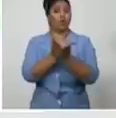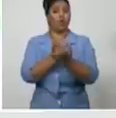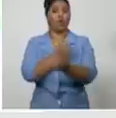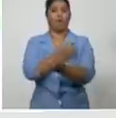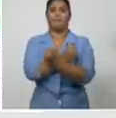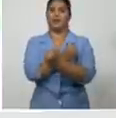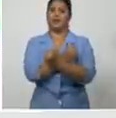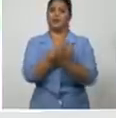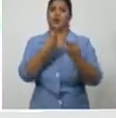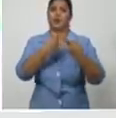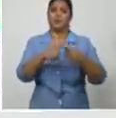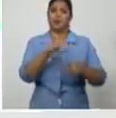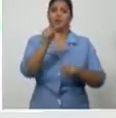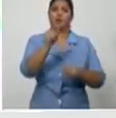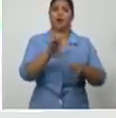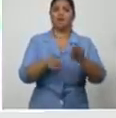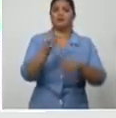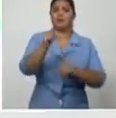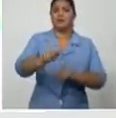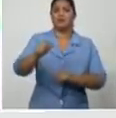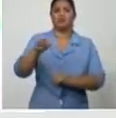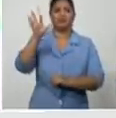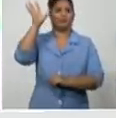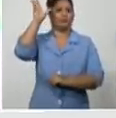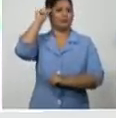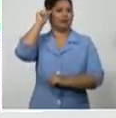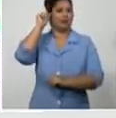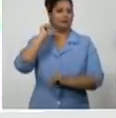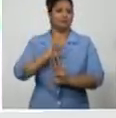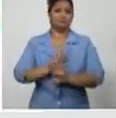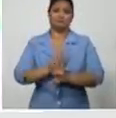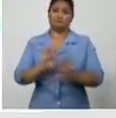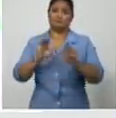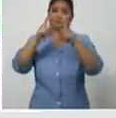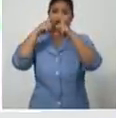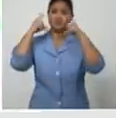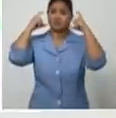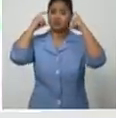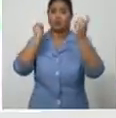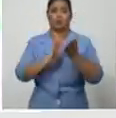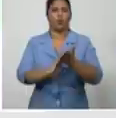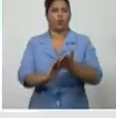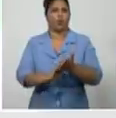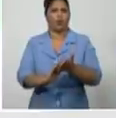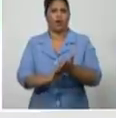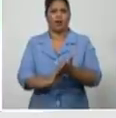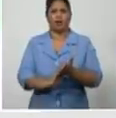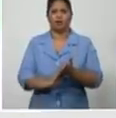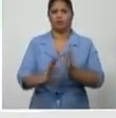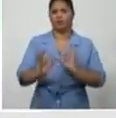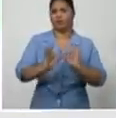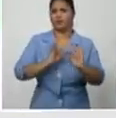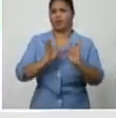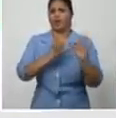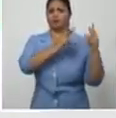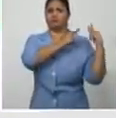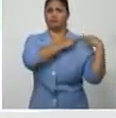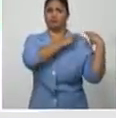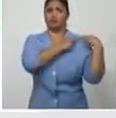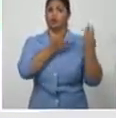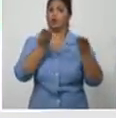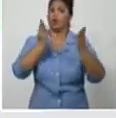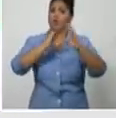que protegerse. Todos tenemos que protegernos, pero todavía un poco más. Reitero,